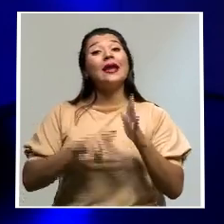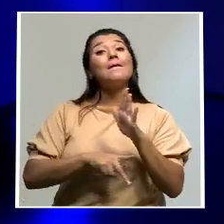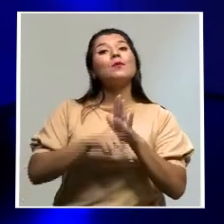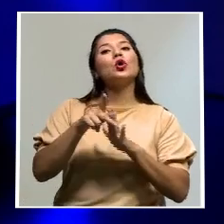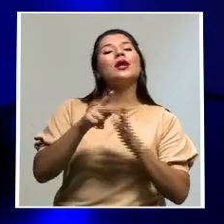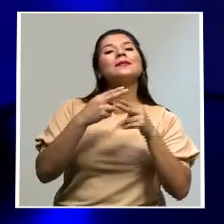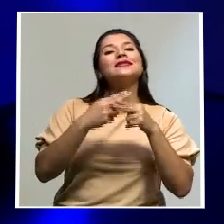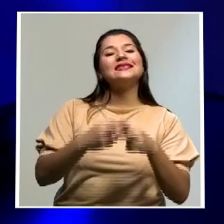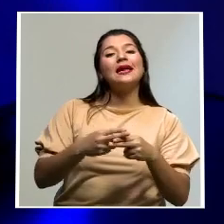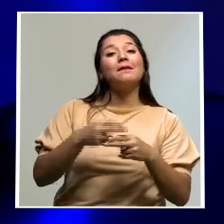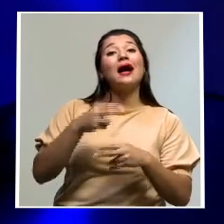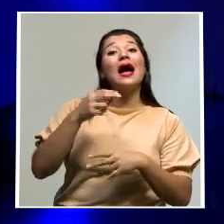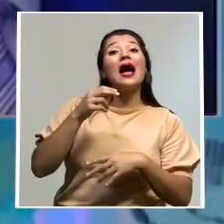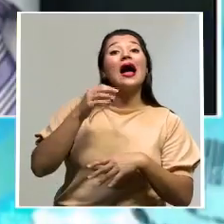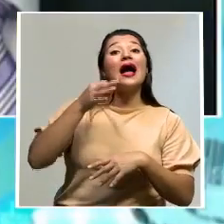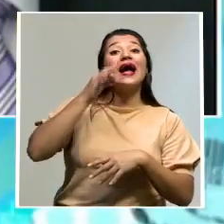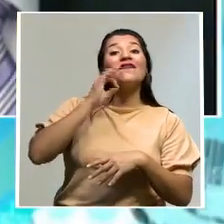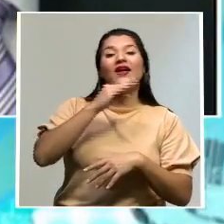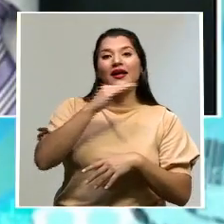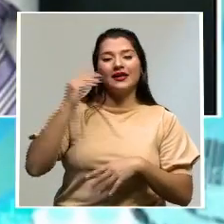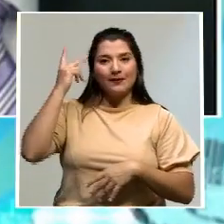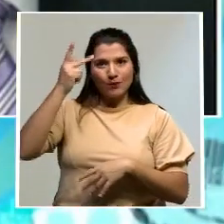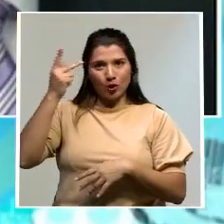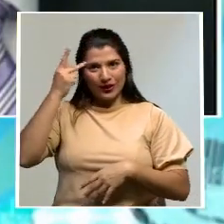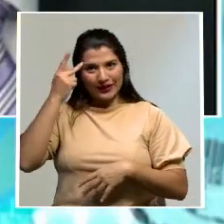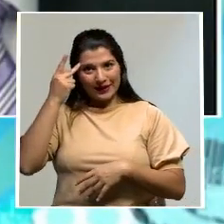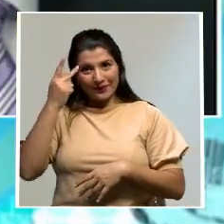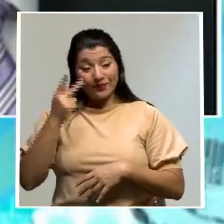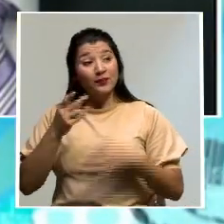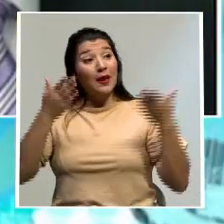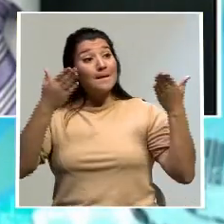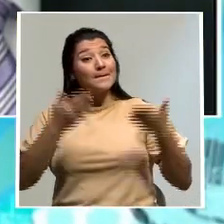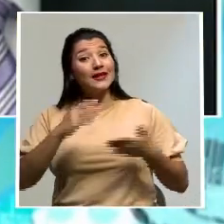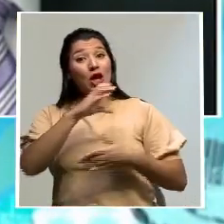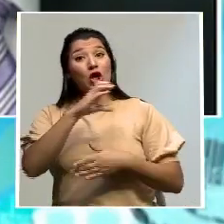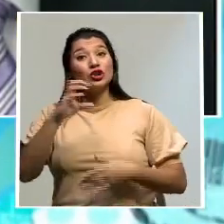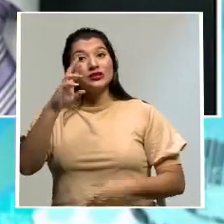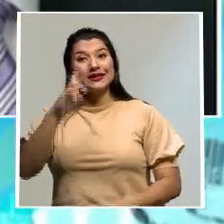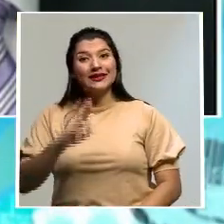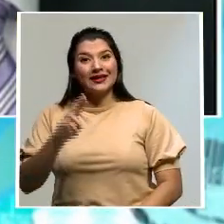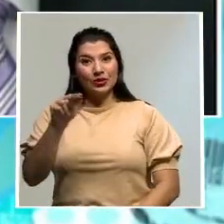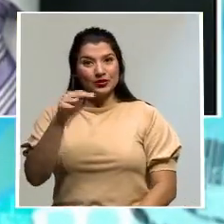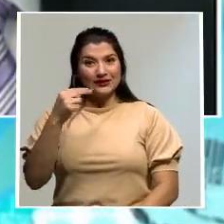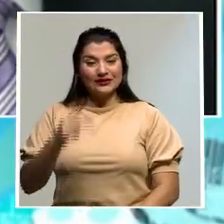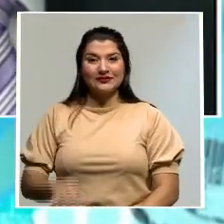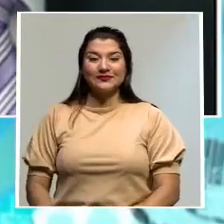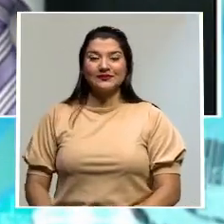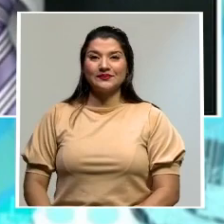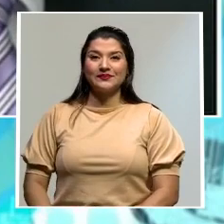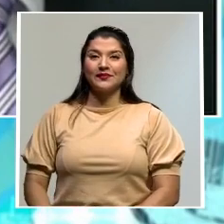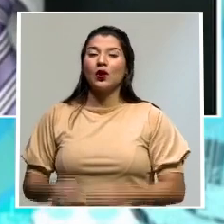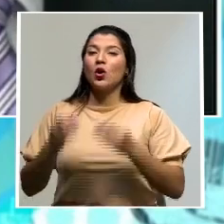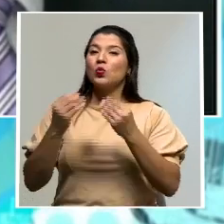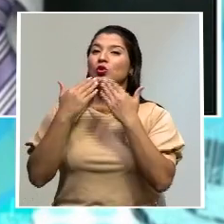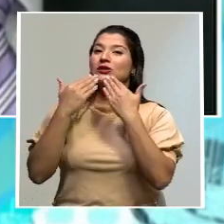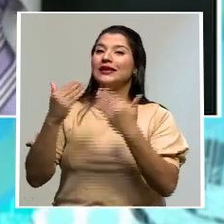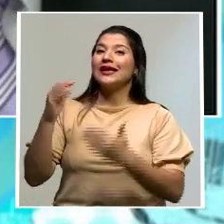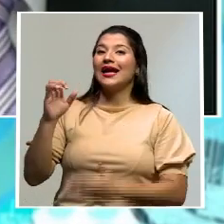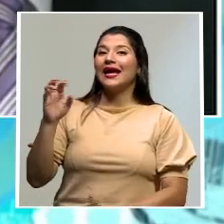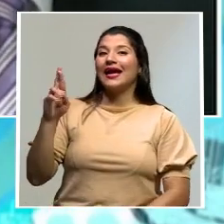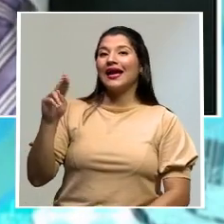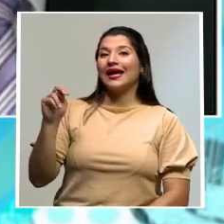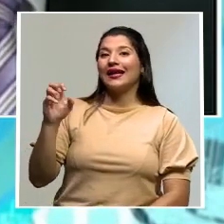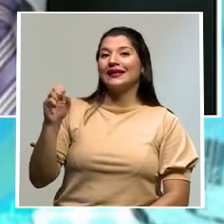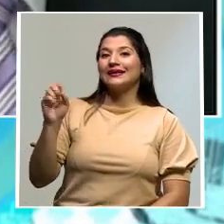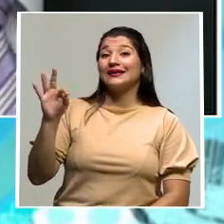Política. Don Claudio Alpizar, bienvenido a Costa Rica Noticias. Muchas gracias, Ernesto. Un placer estar